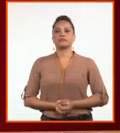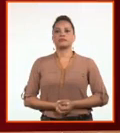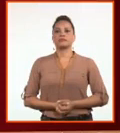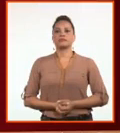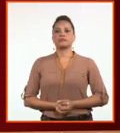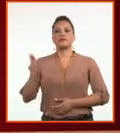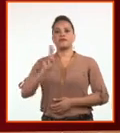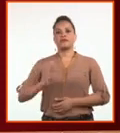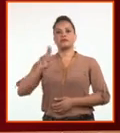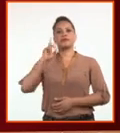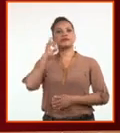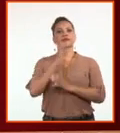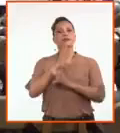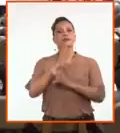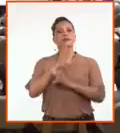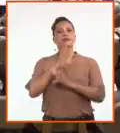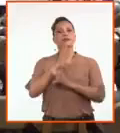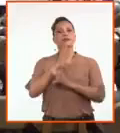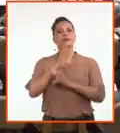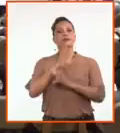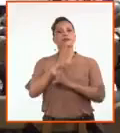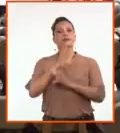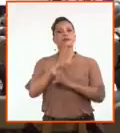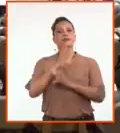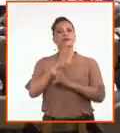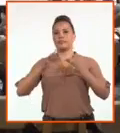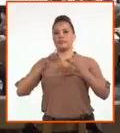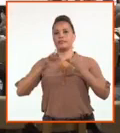Facultad de Ciencias Médicas de Artemisa.